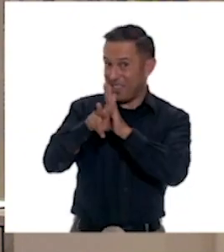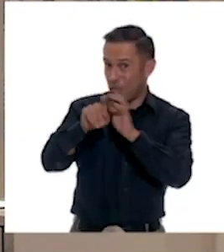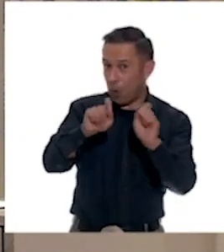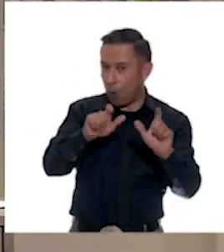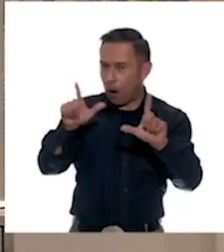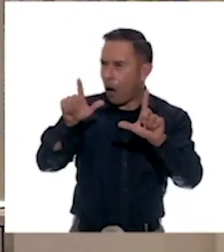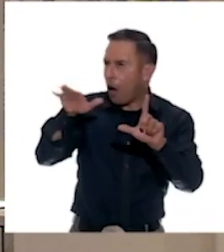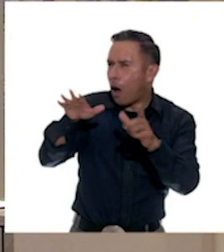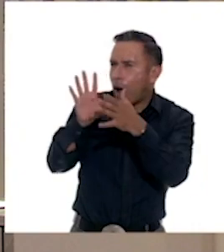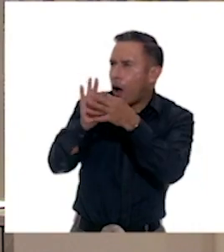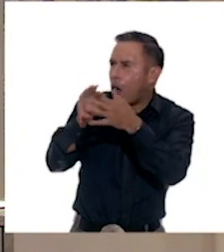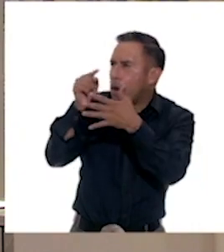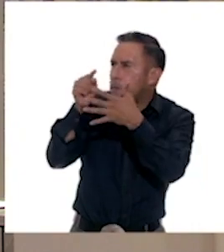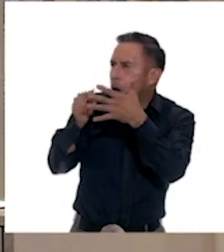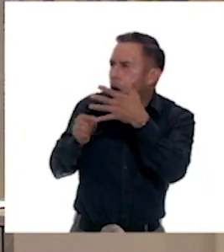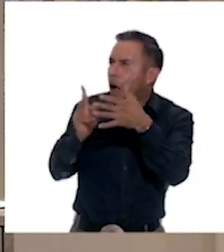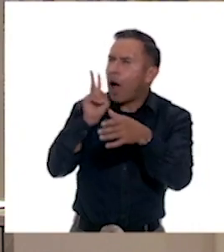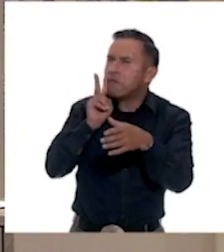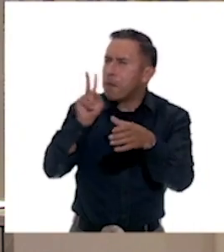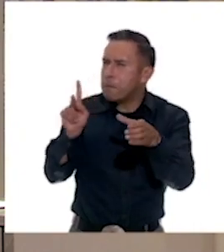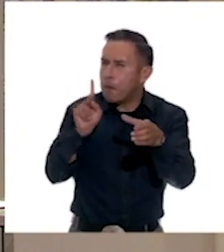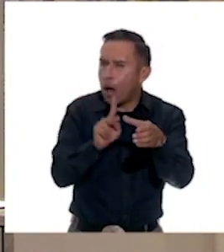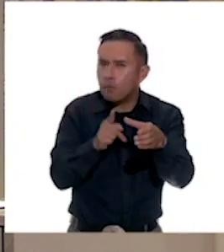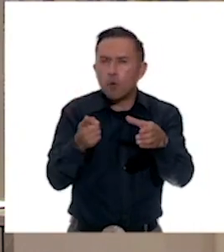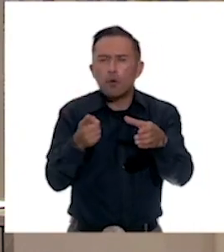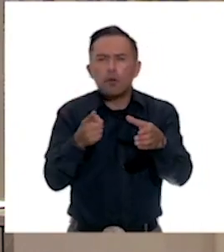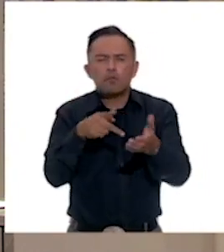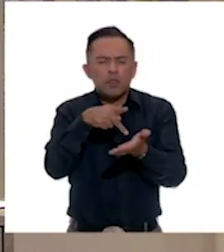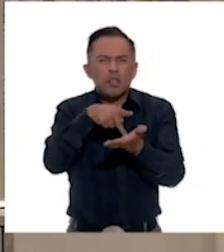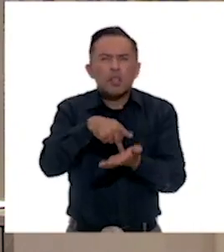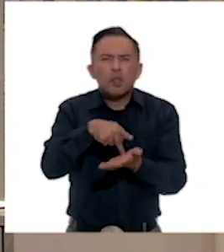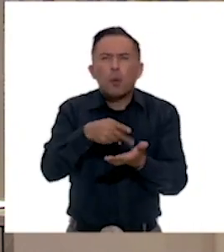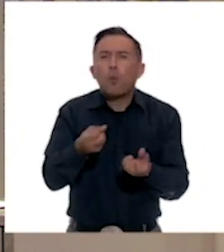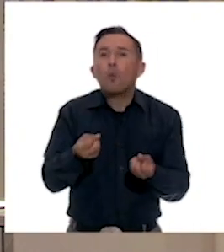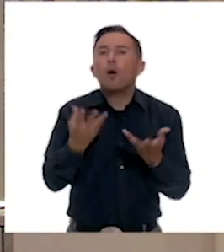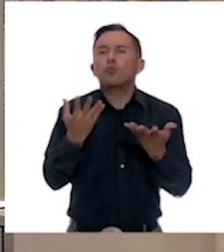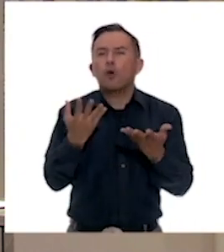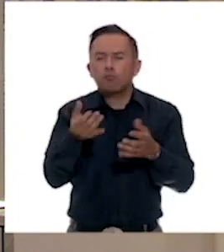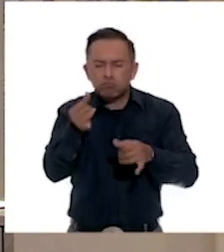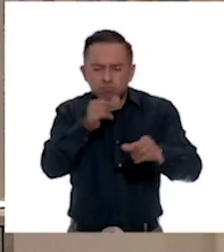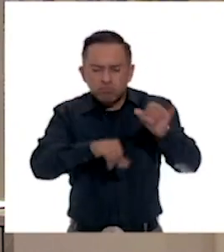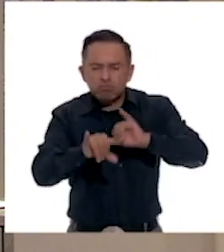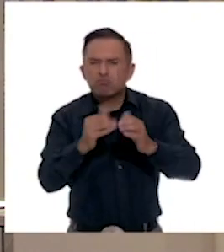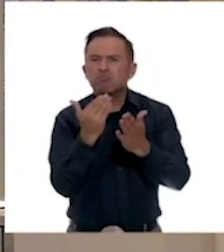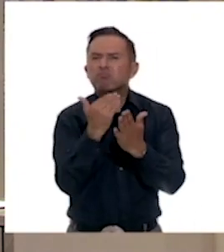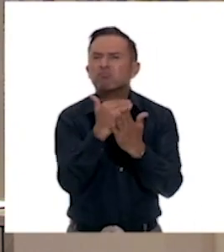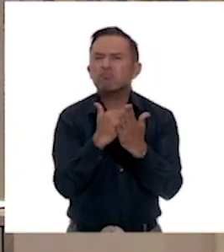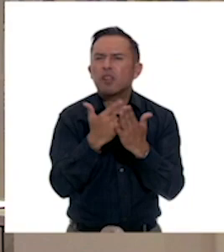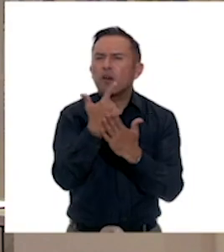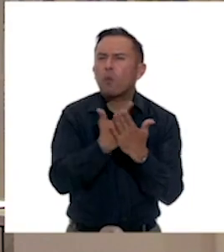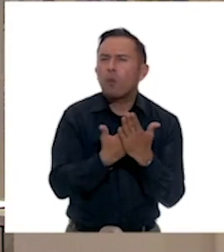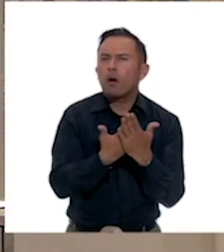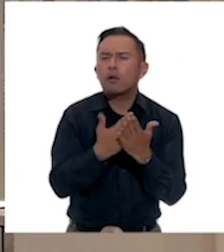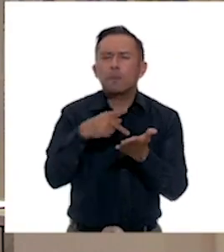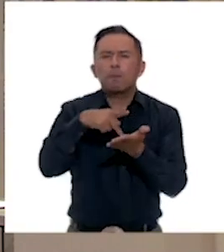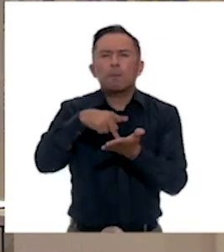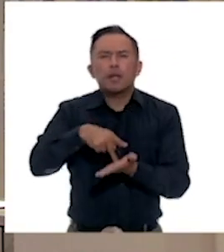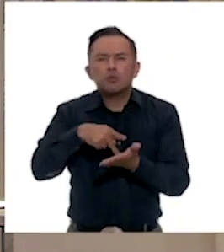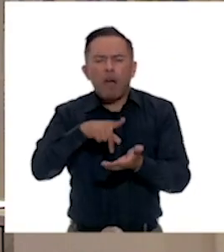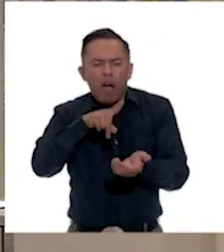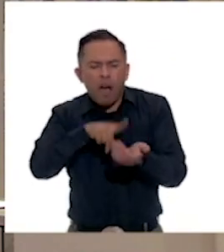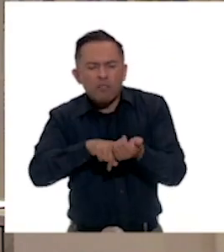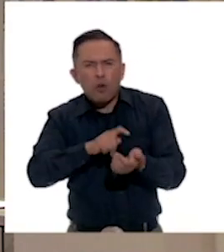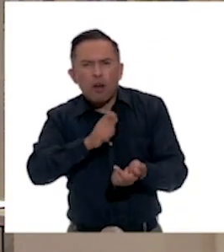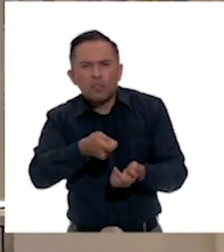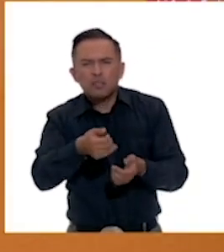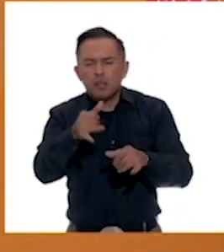Por ejemplo, el contenido, los ingredientes, el peso, la fecha de caducidad o